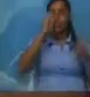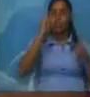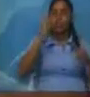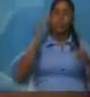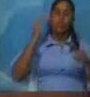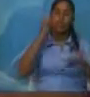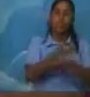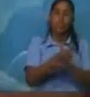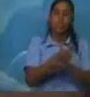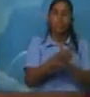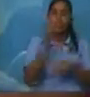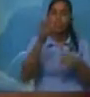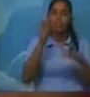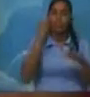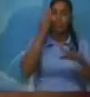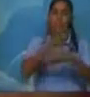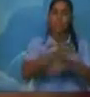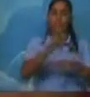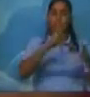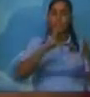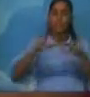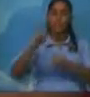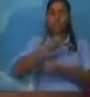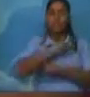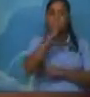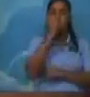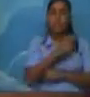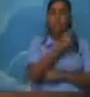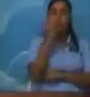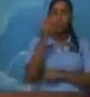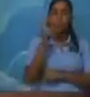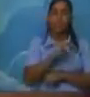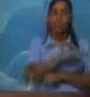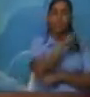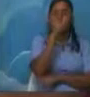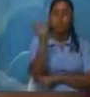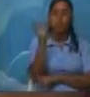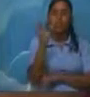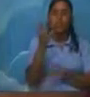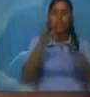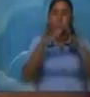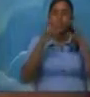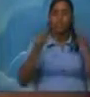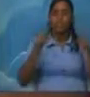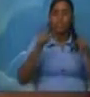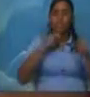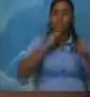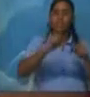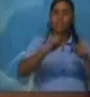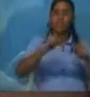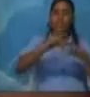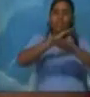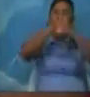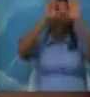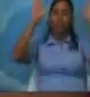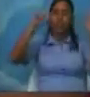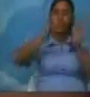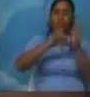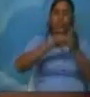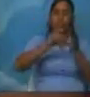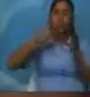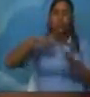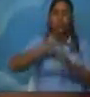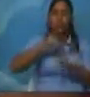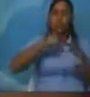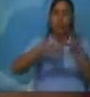introducir lo va a introducir en la tierra prometida del cielo en la ciudad celestial Ese es el paraíso donde nosotros